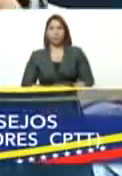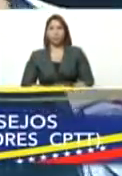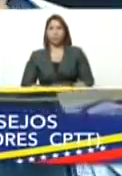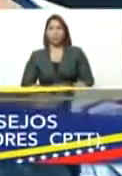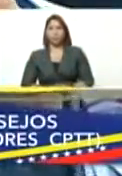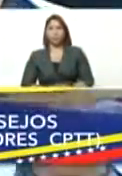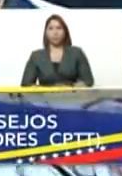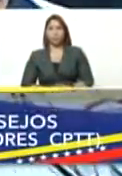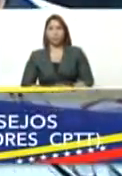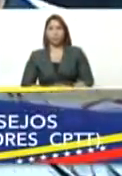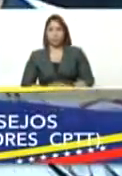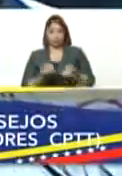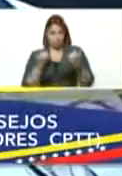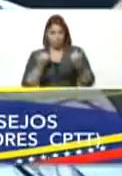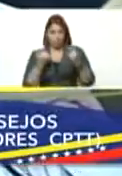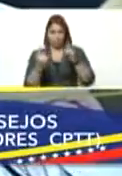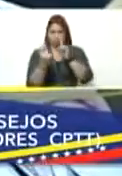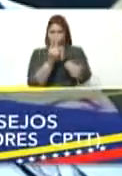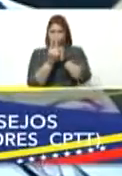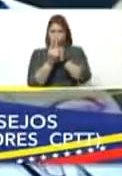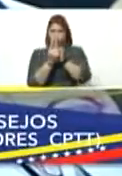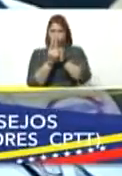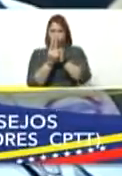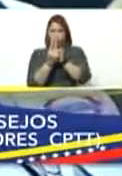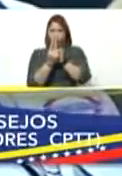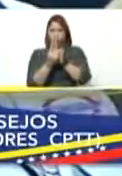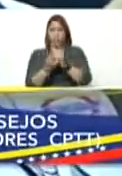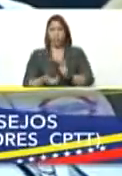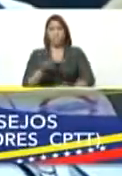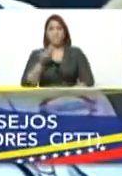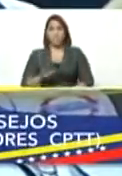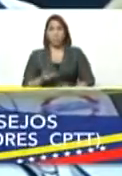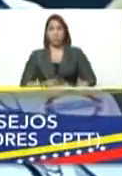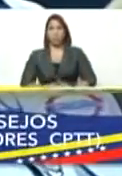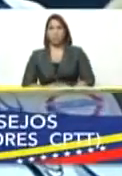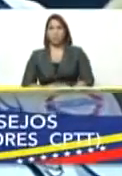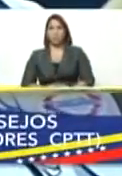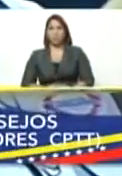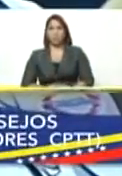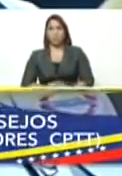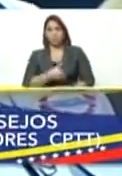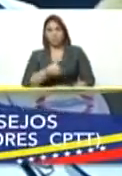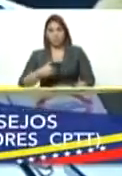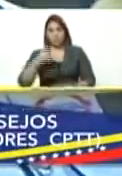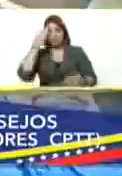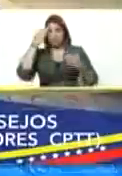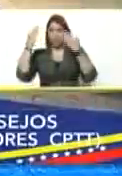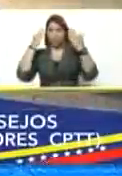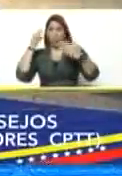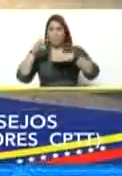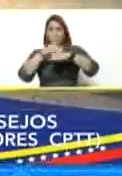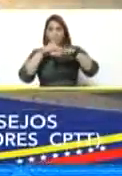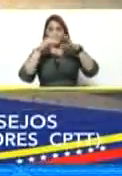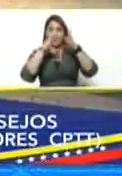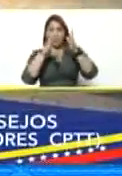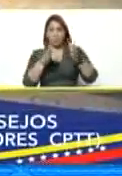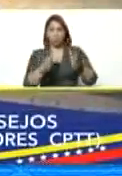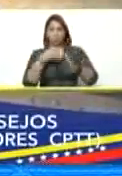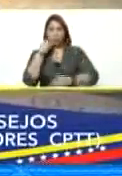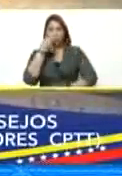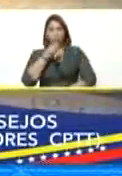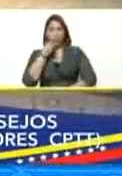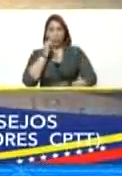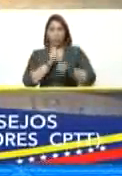Ahora hablamos de eso. Me parece muy importante. Quiero saludar al ministro de la Juventud